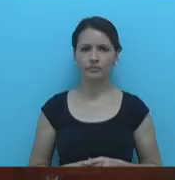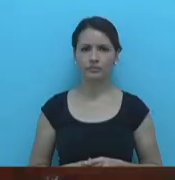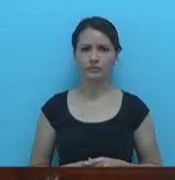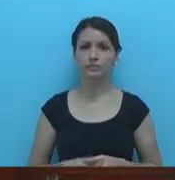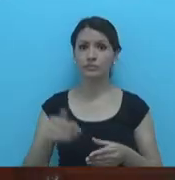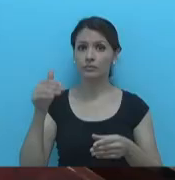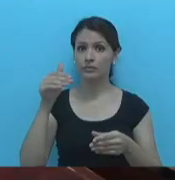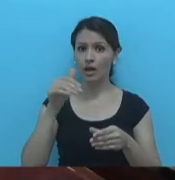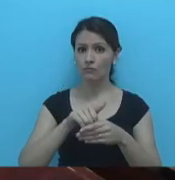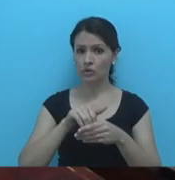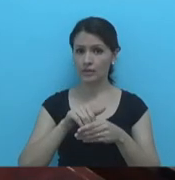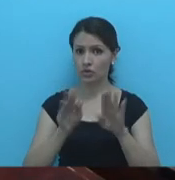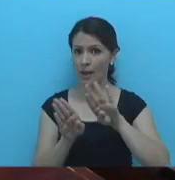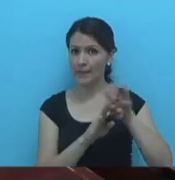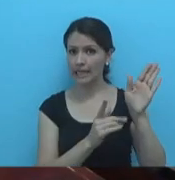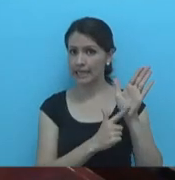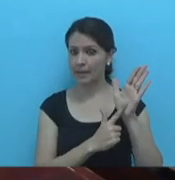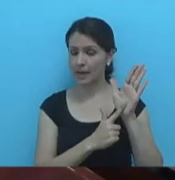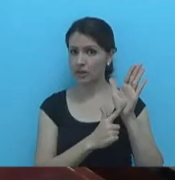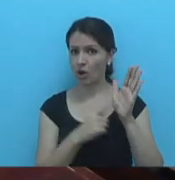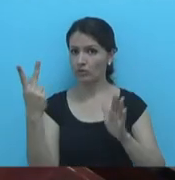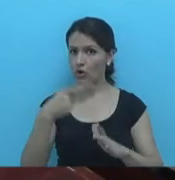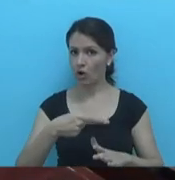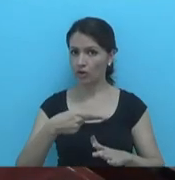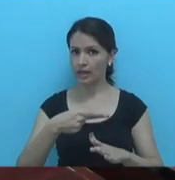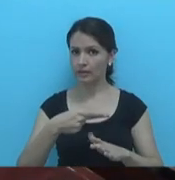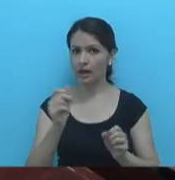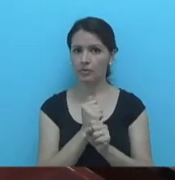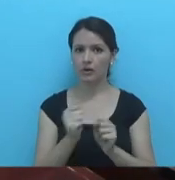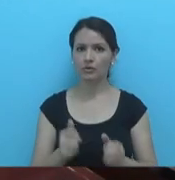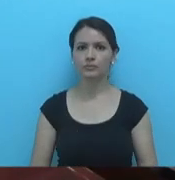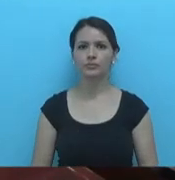a votación el apartamento de reglamento y el cuerpo en comisión, aprobado.